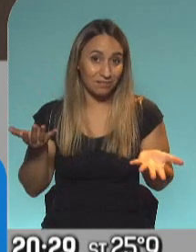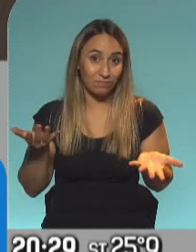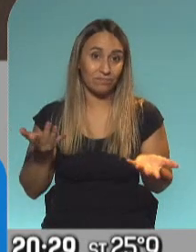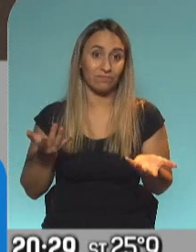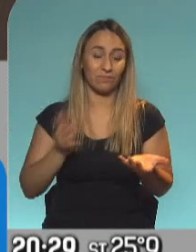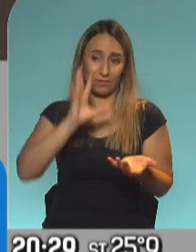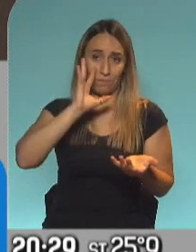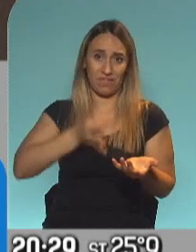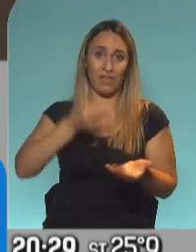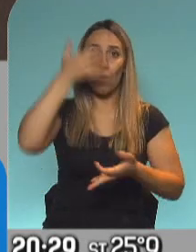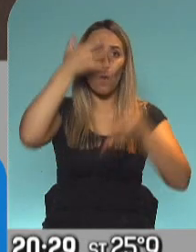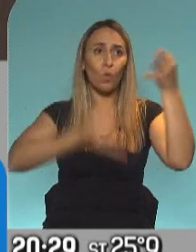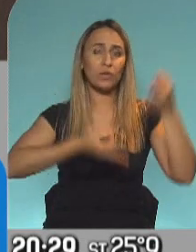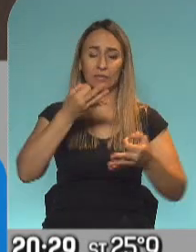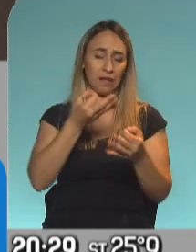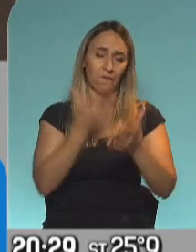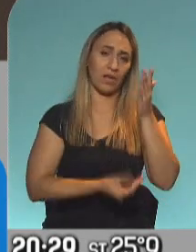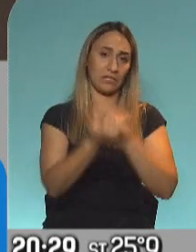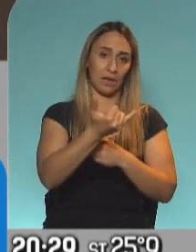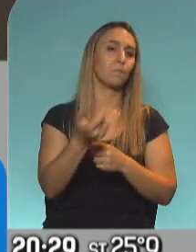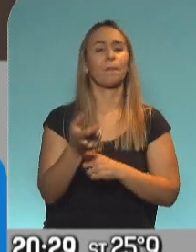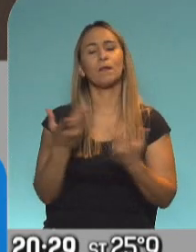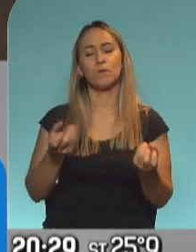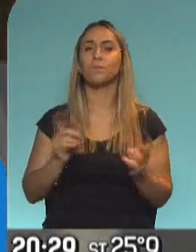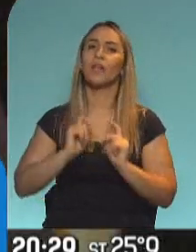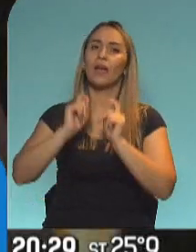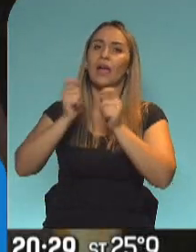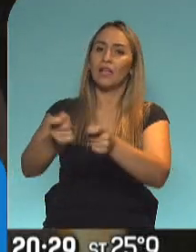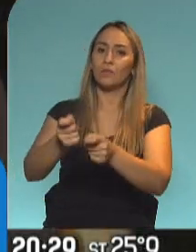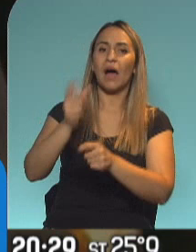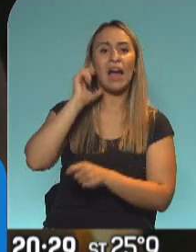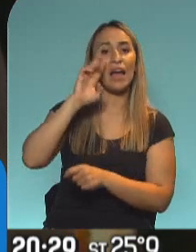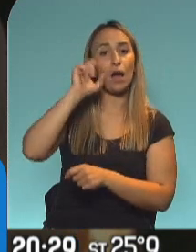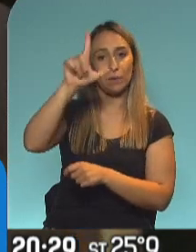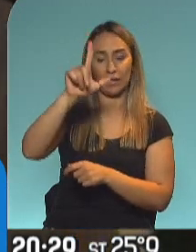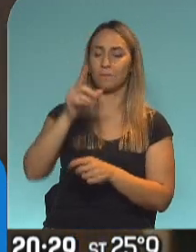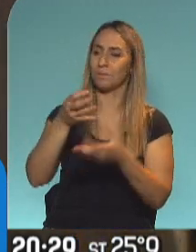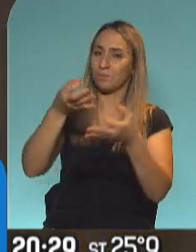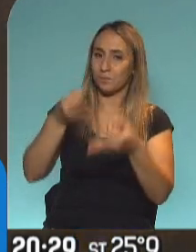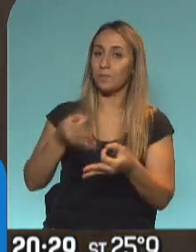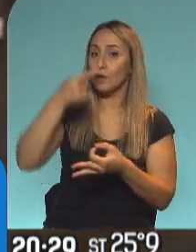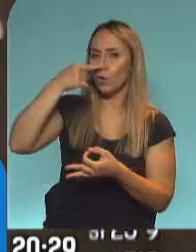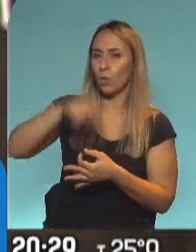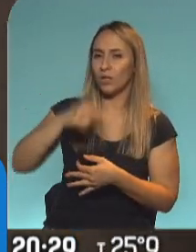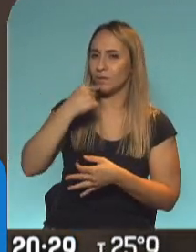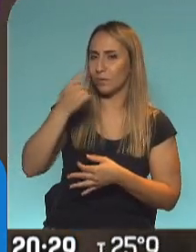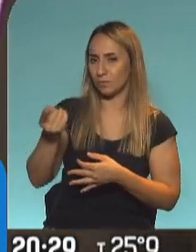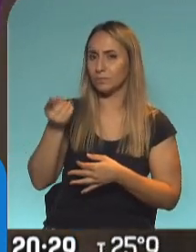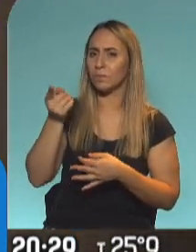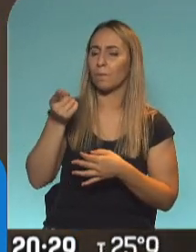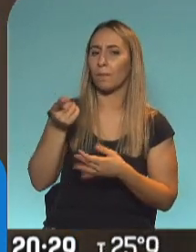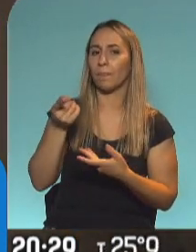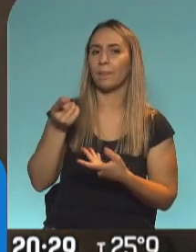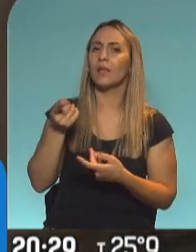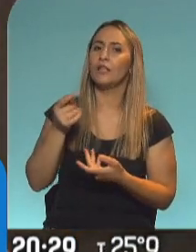hace nada al respecto, evidentemente sigue. A ver, Gabriel, el cierre para vos. Bien, la última, doctor. No. Se